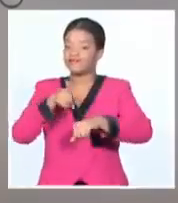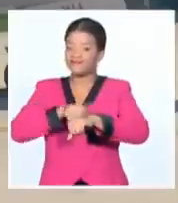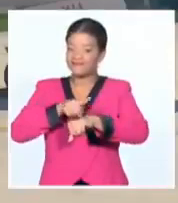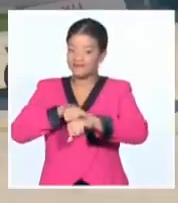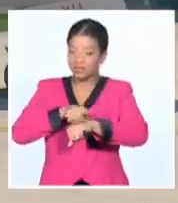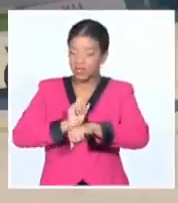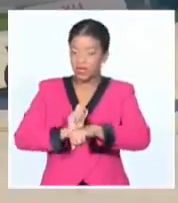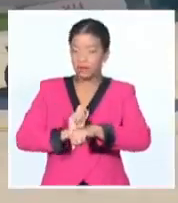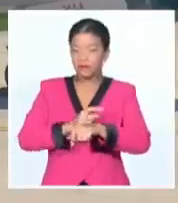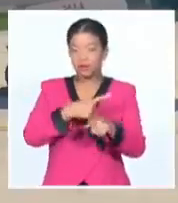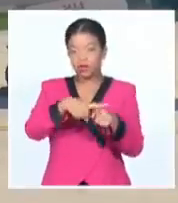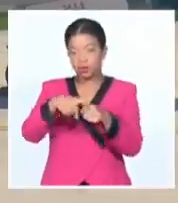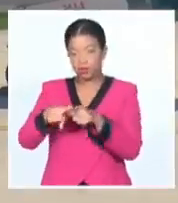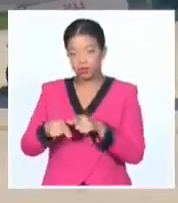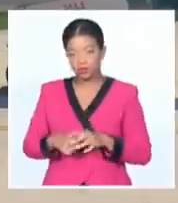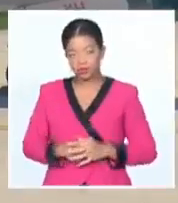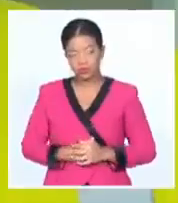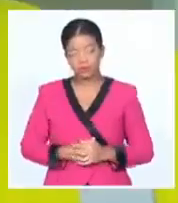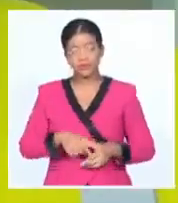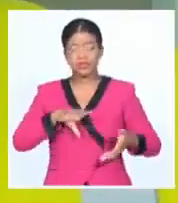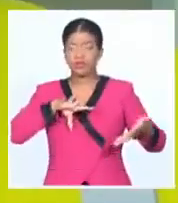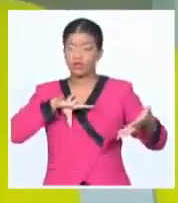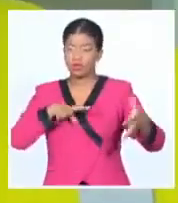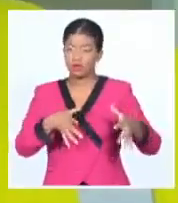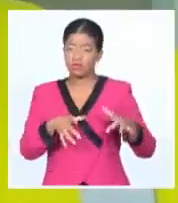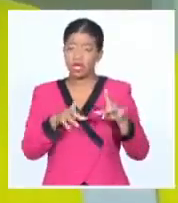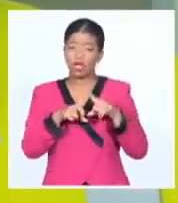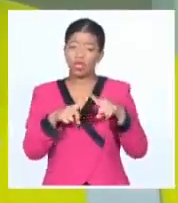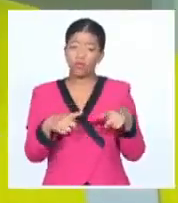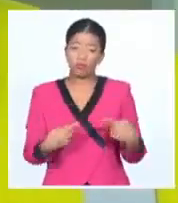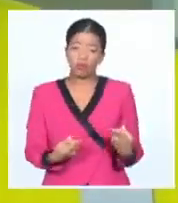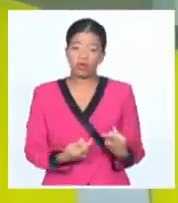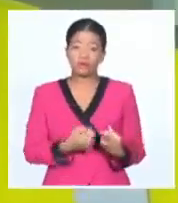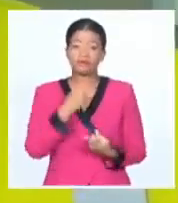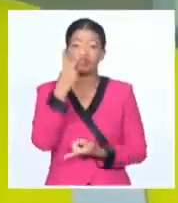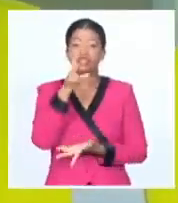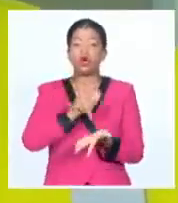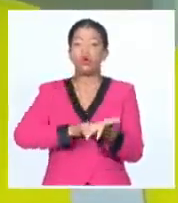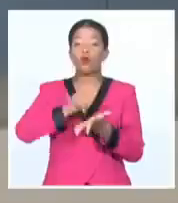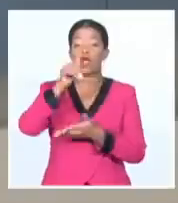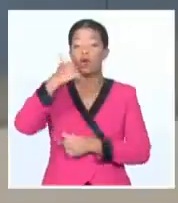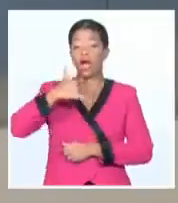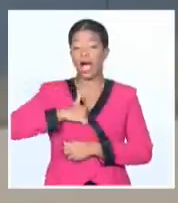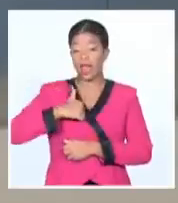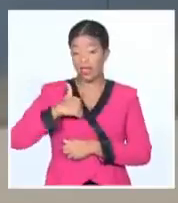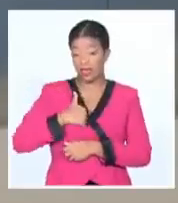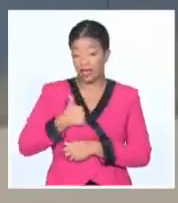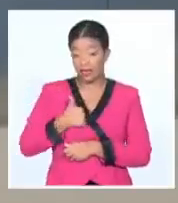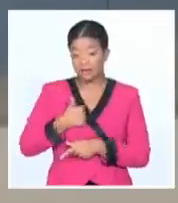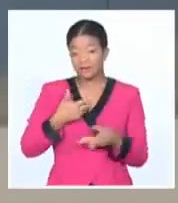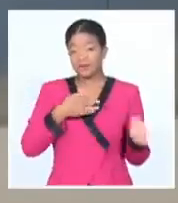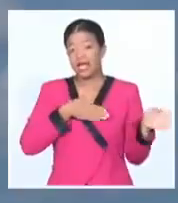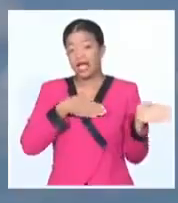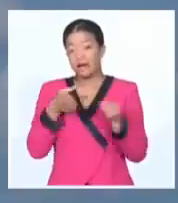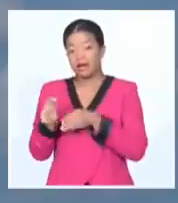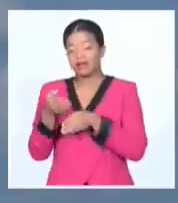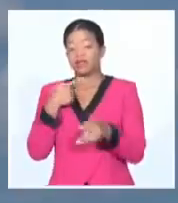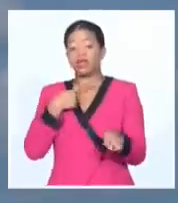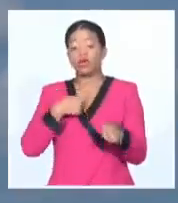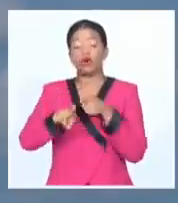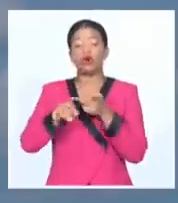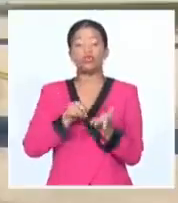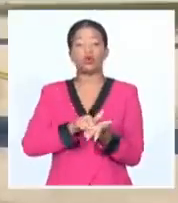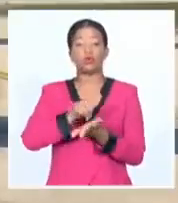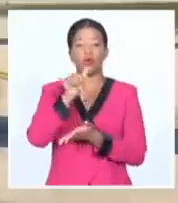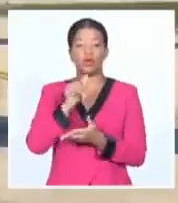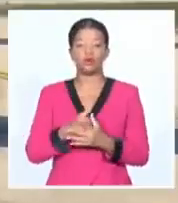lleva recursos. Una situación bastante compleja porque se unieron los dos vuelos de Canadá más el vuelo de Viva Aerobus.